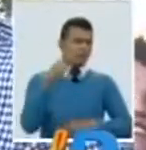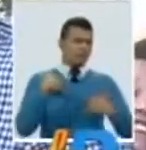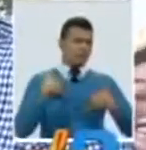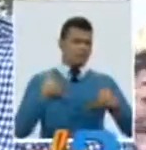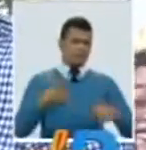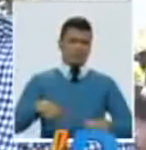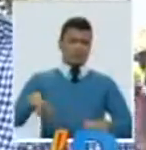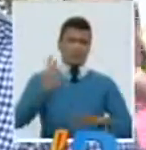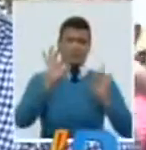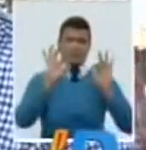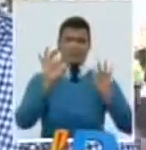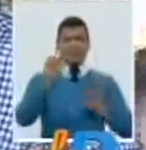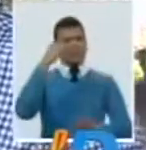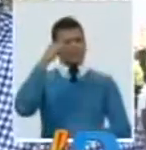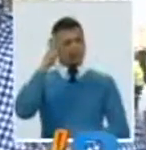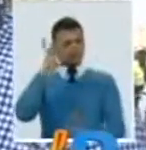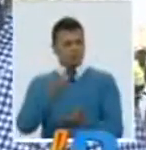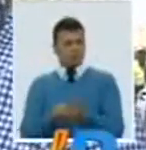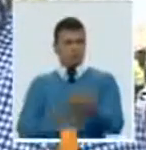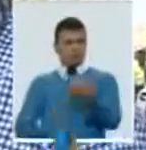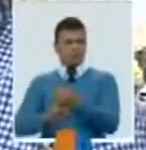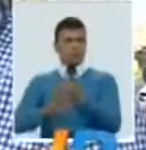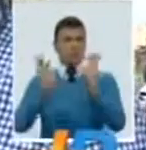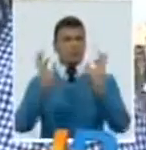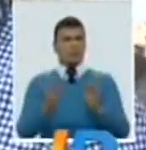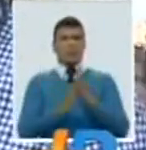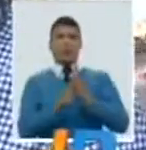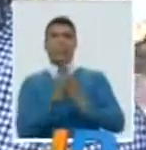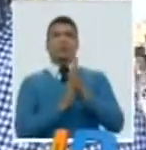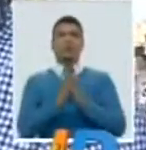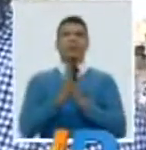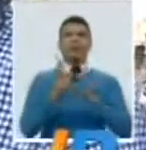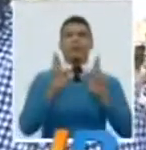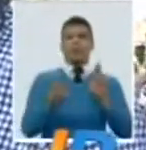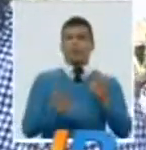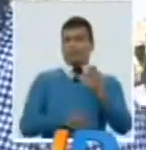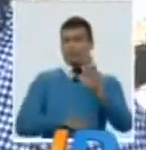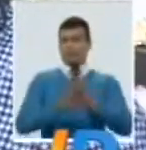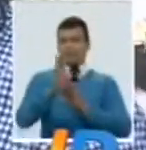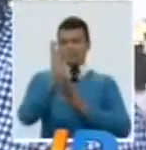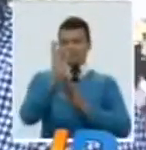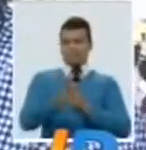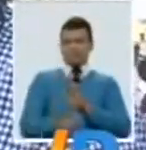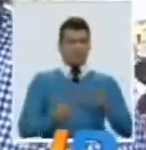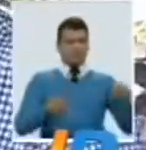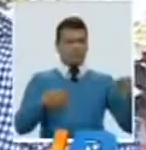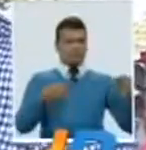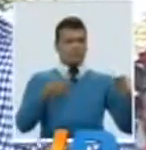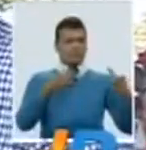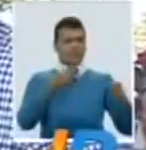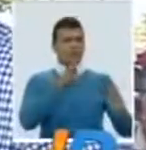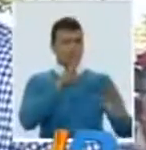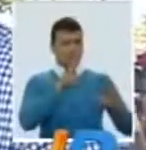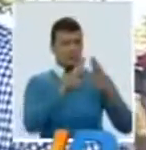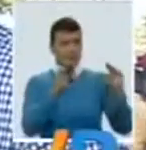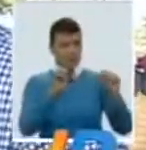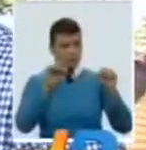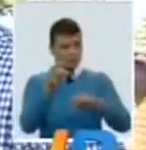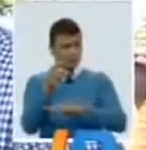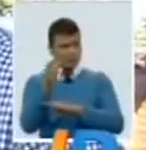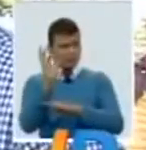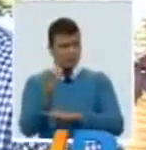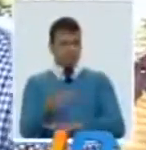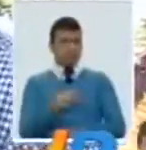muchachos, nos hacen creer, nos hacen ilusionar y ojalá que podamos llegar muy lejos. El próximo rival de Colombia es Japón, ¿confían que se va a ganar?